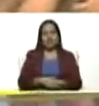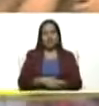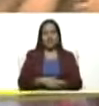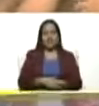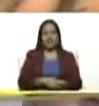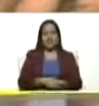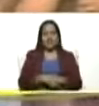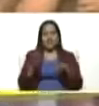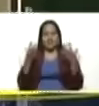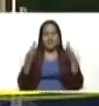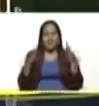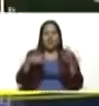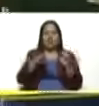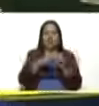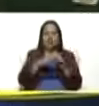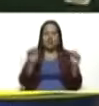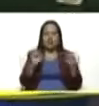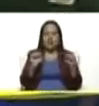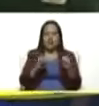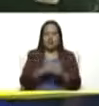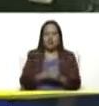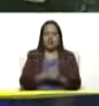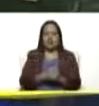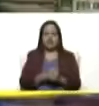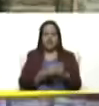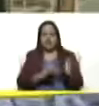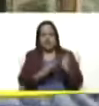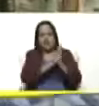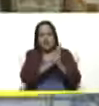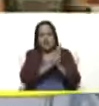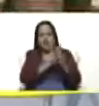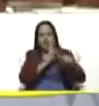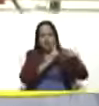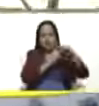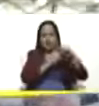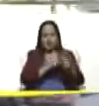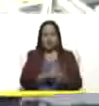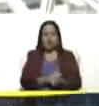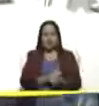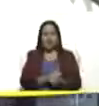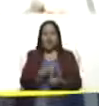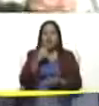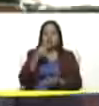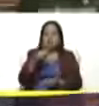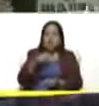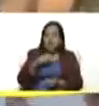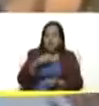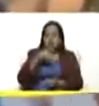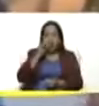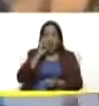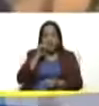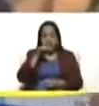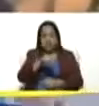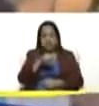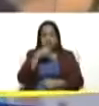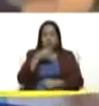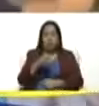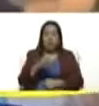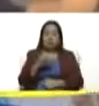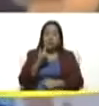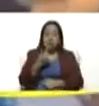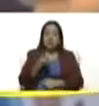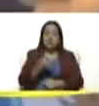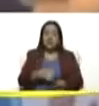¿Qué parte de Mérida? Santa Cruz de Mora, presidente. Santa Cruz de Mora. Sí. Ahorita me dieron un café de Santa Cruz acá atrás bien bueno.